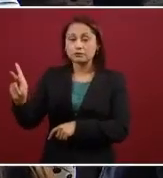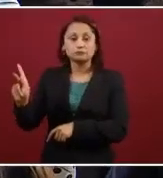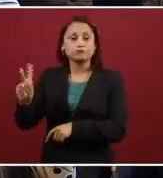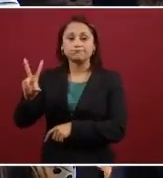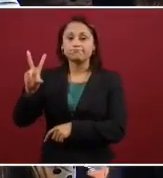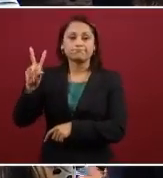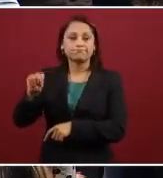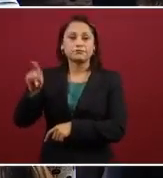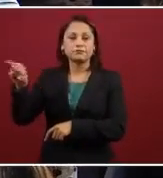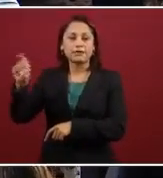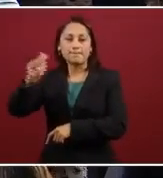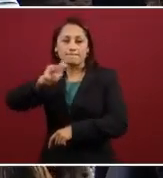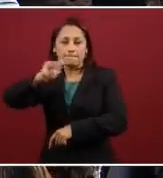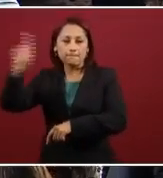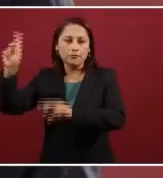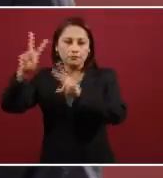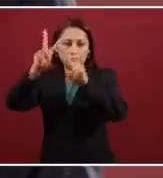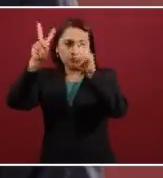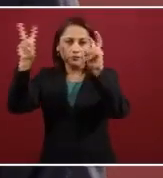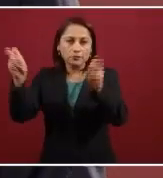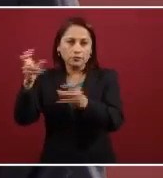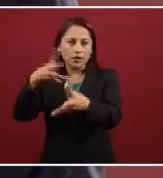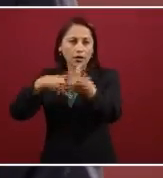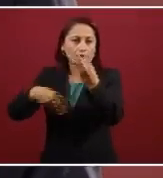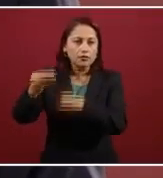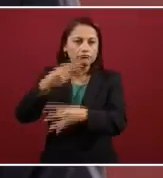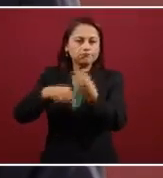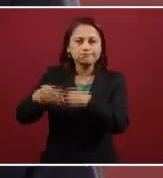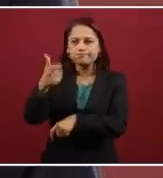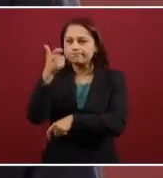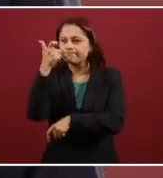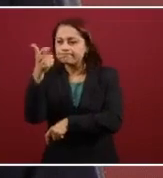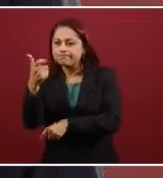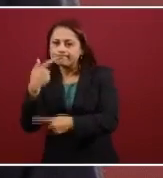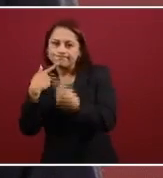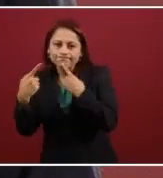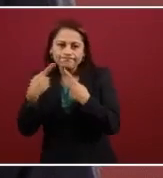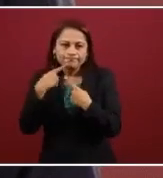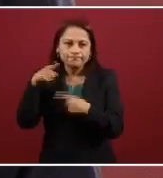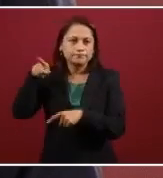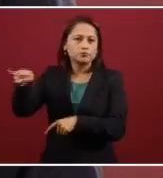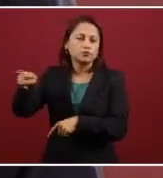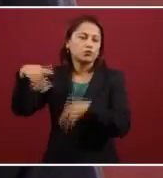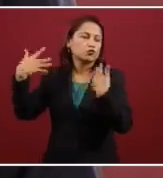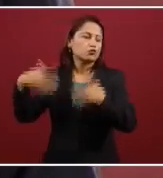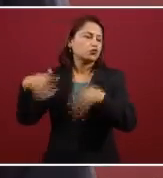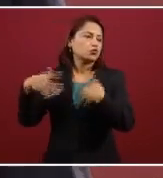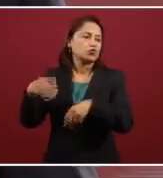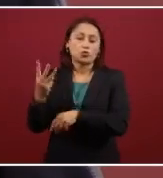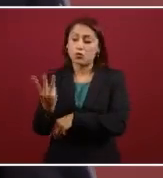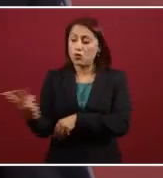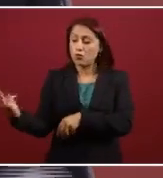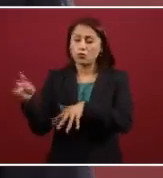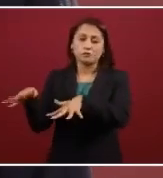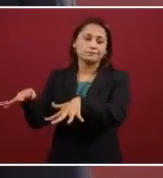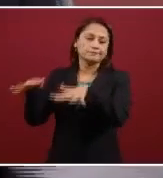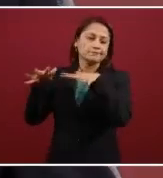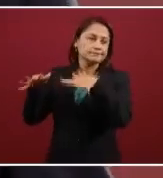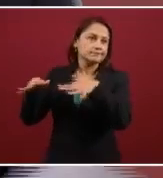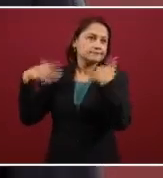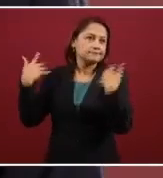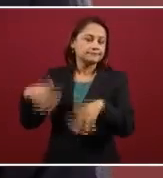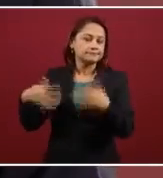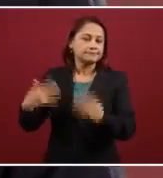económicas y comerciales como Jesús. Entonces, son de primera. Entonces, por respeto a ellos,